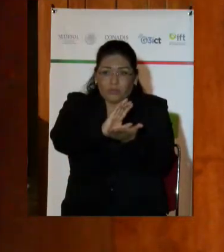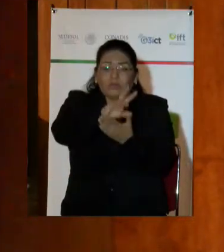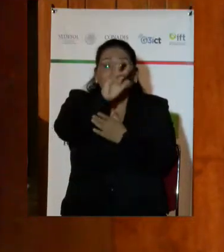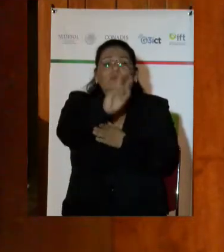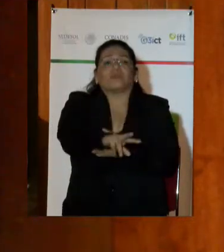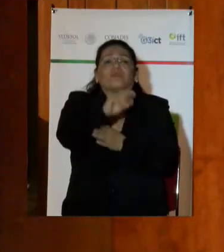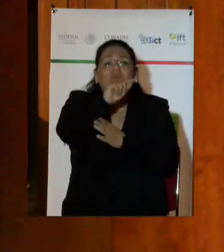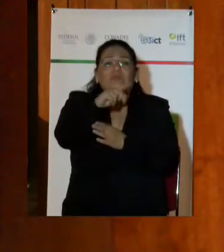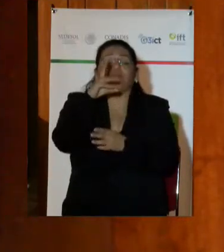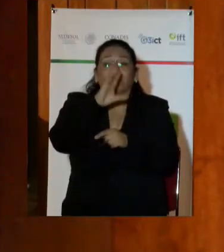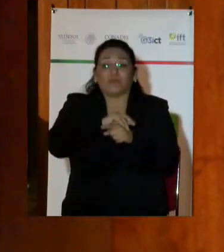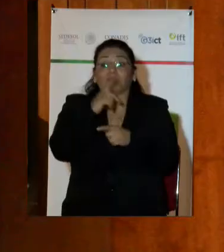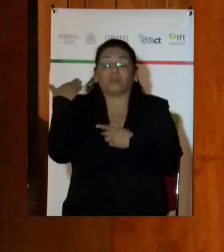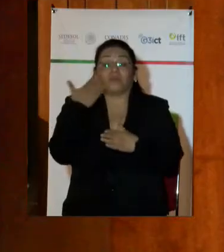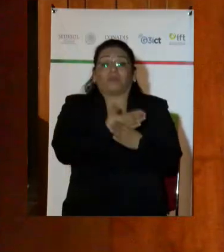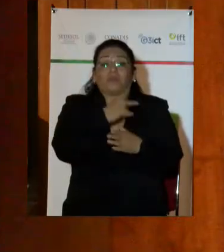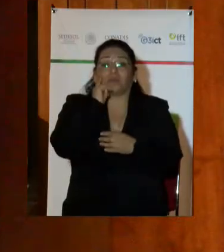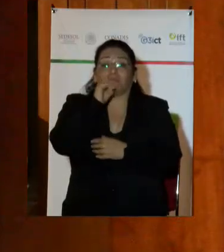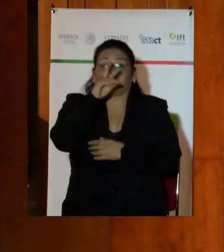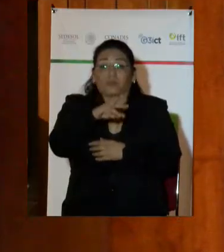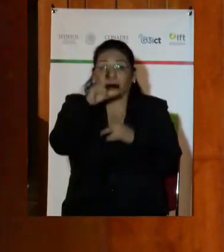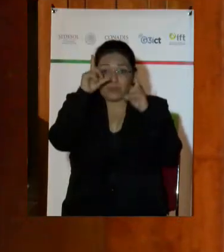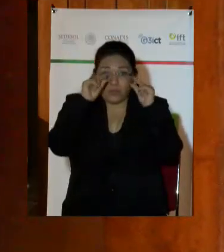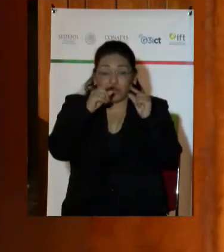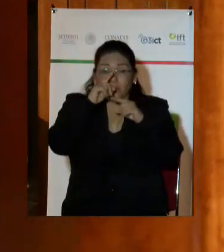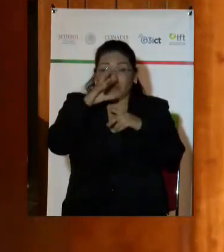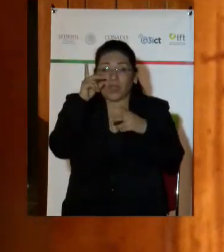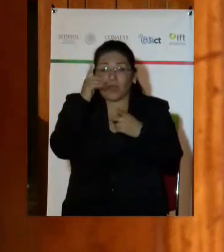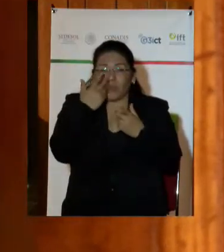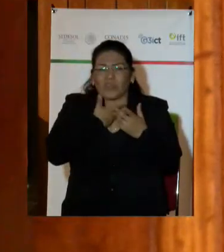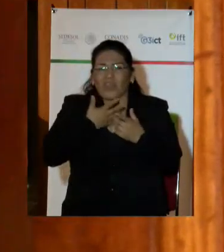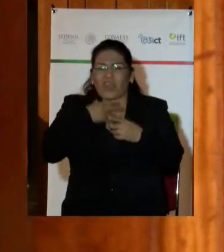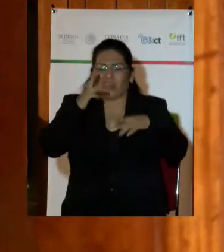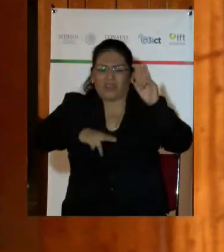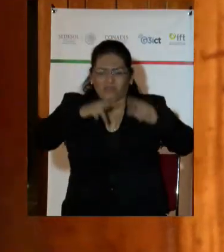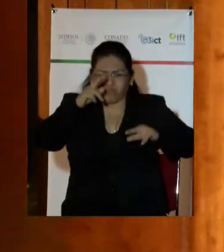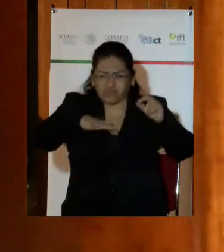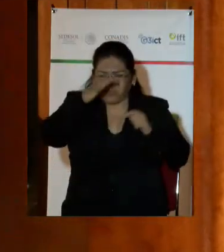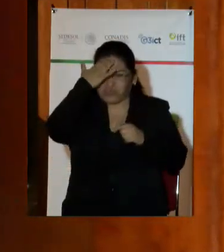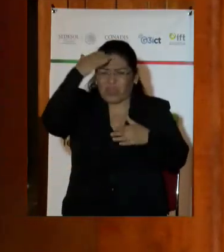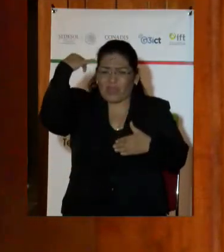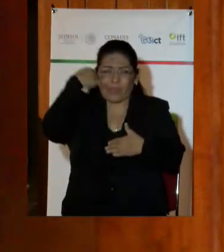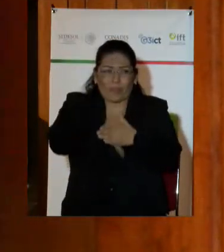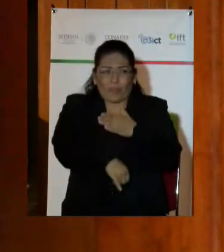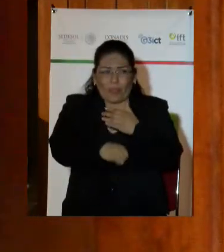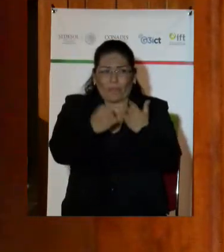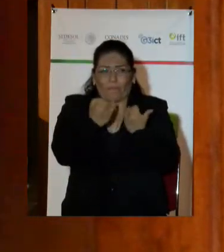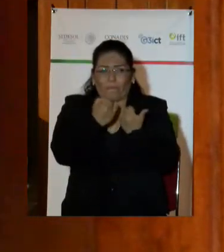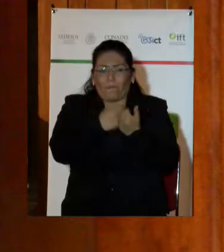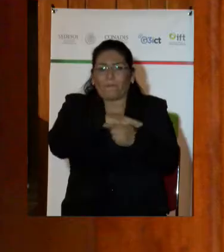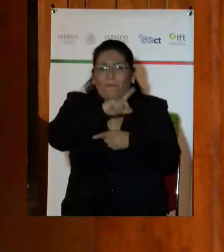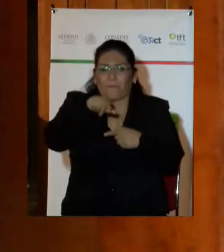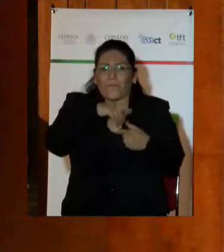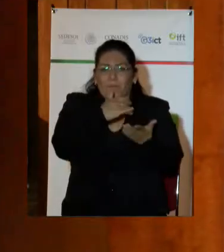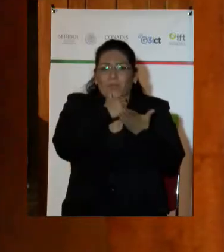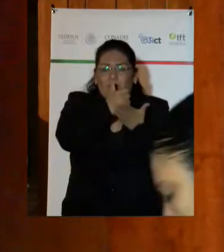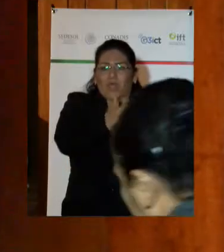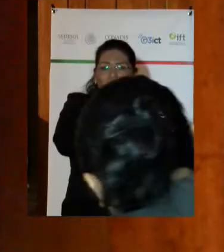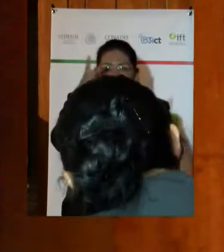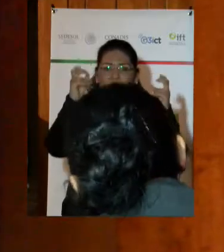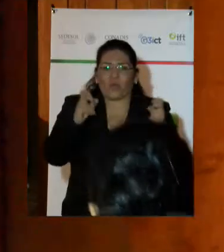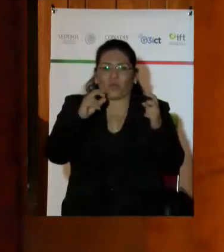este ejercicio previo que nosotros tuvimos y en el que tuvimos la oportunidad de platicar con un par de organizaciones, de asociaciones de personas, de usuarios